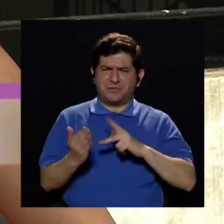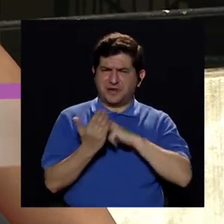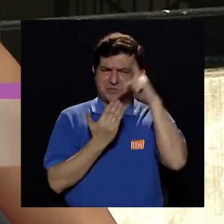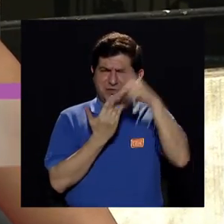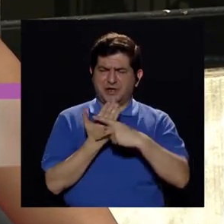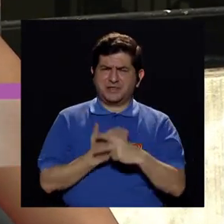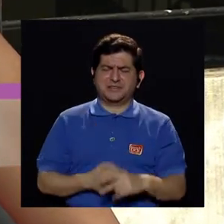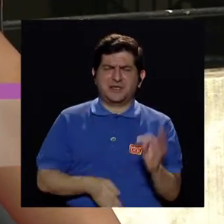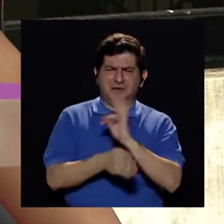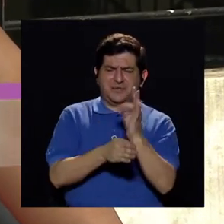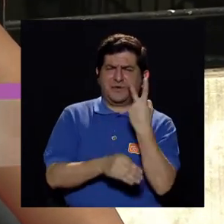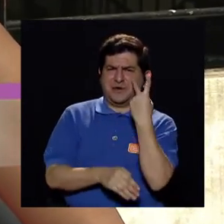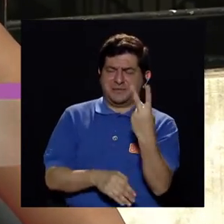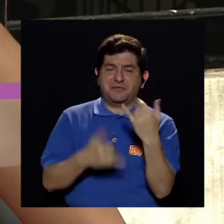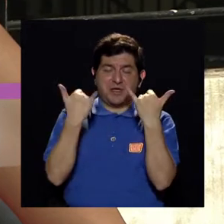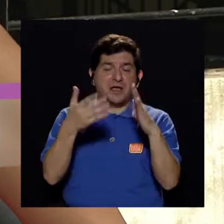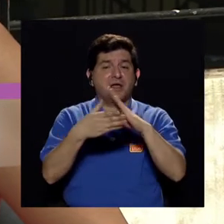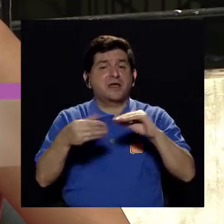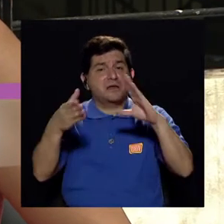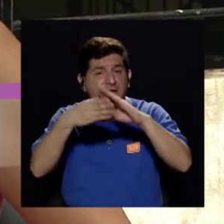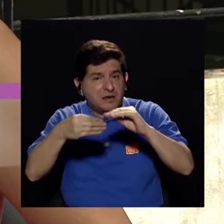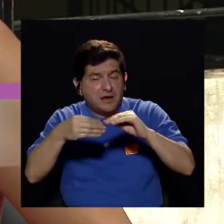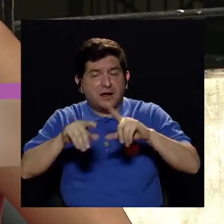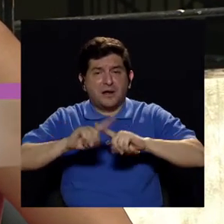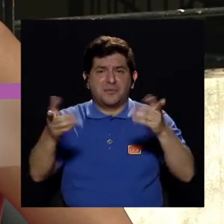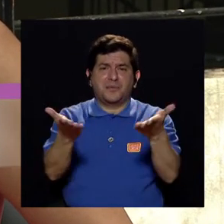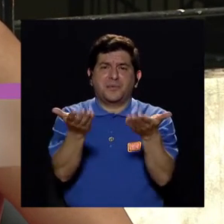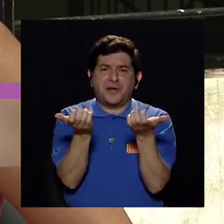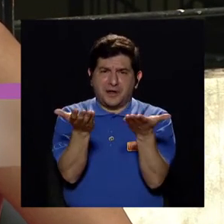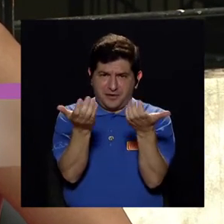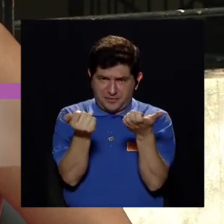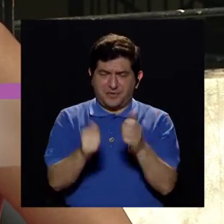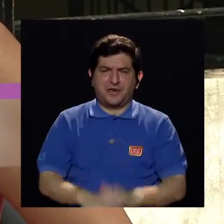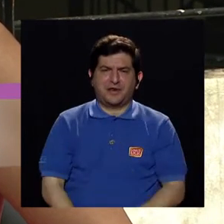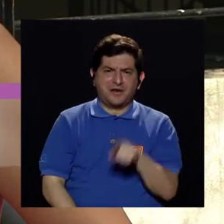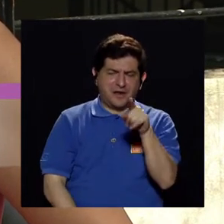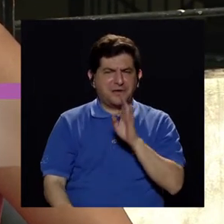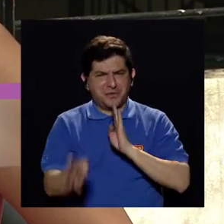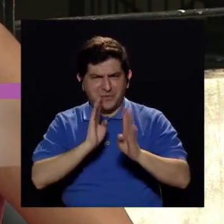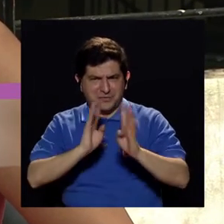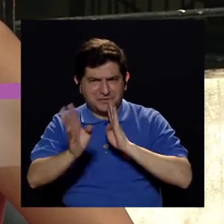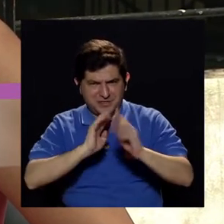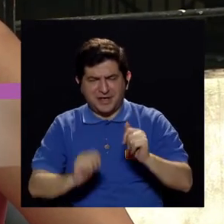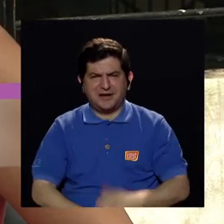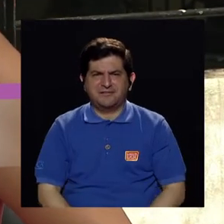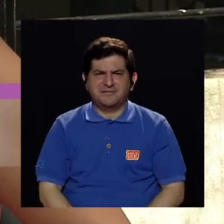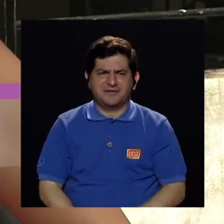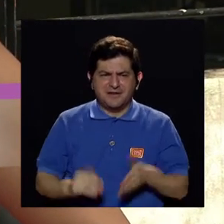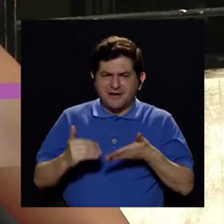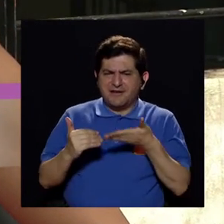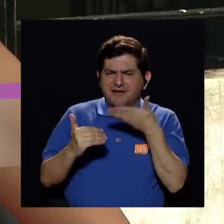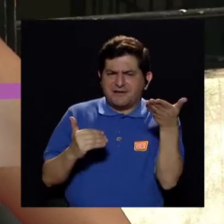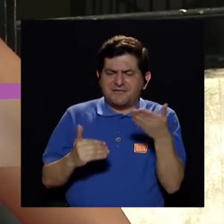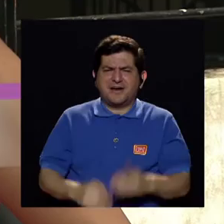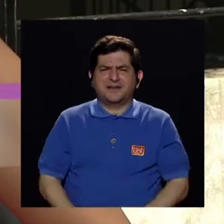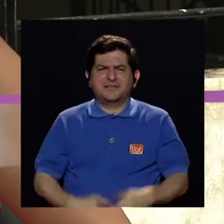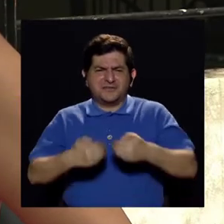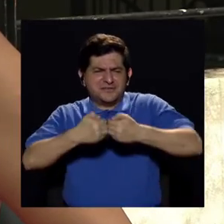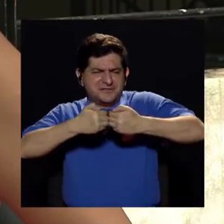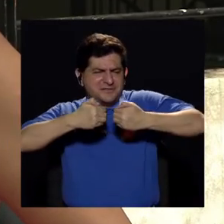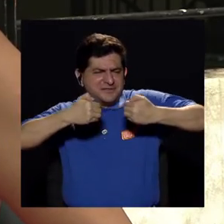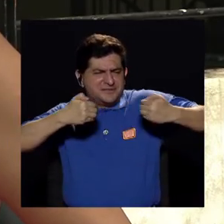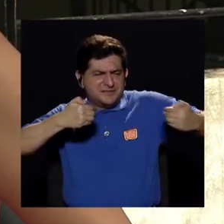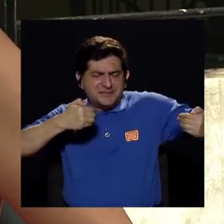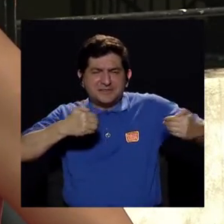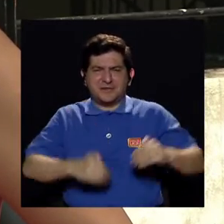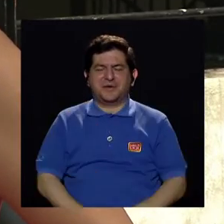se preguntan, y ya lo has comentado, pero quisiéramos que nos converses más al respecto. ¿Qué factores nos alejan?